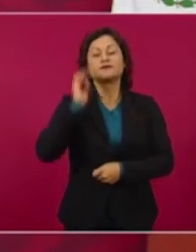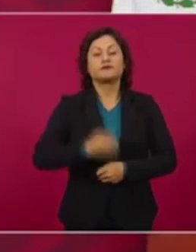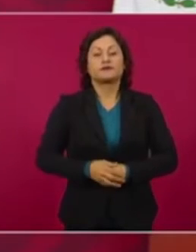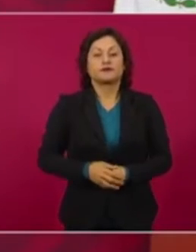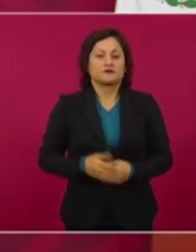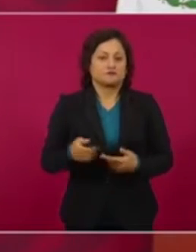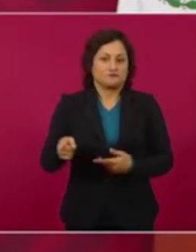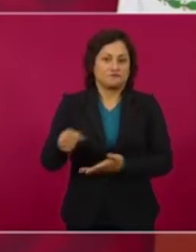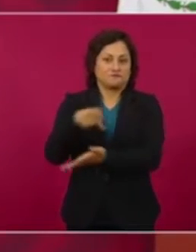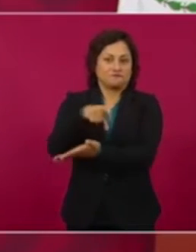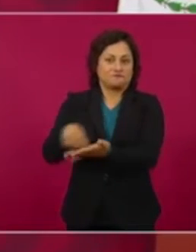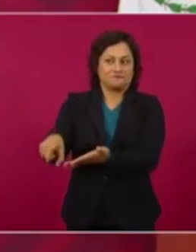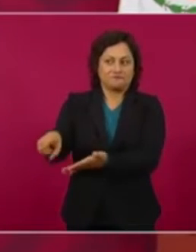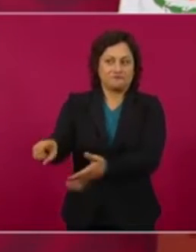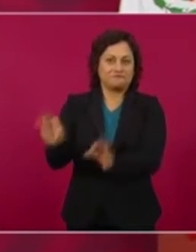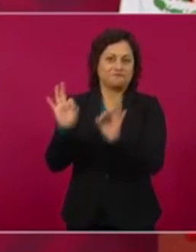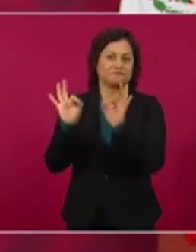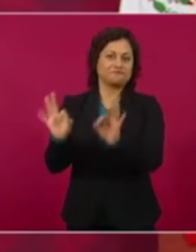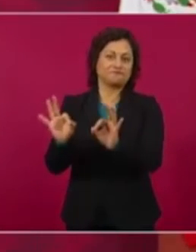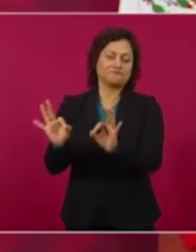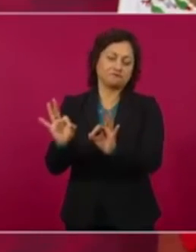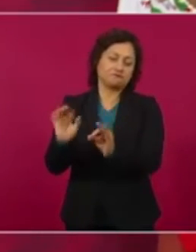precio